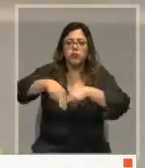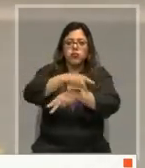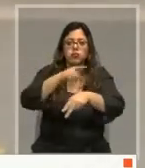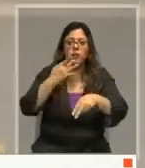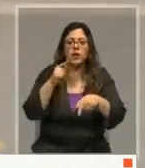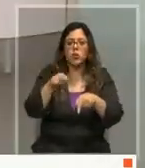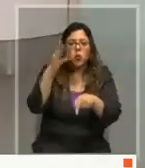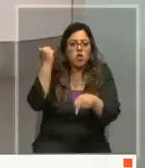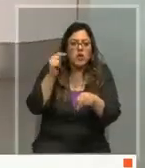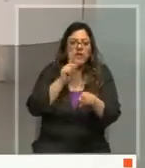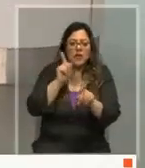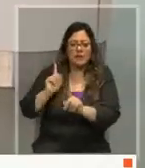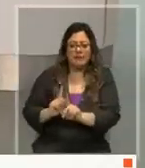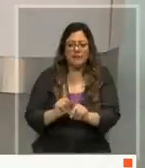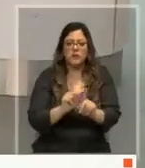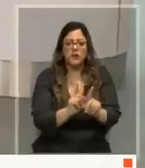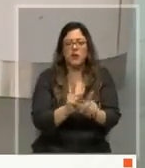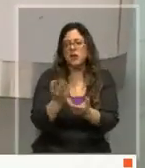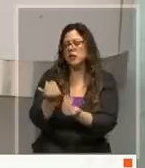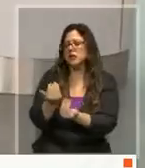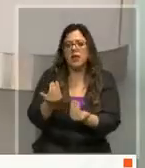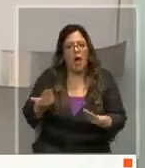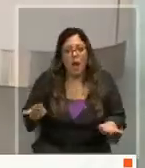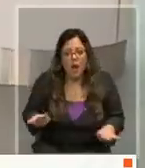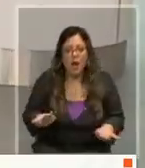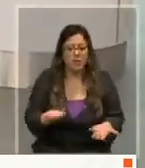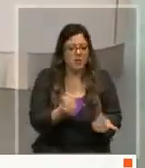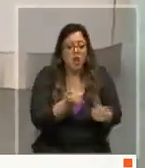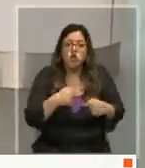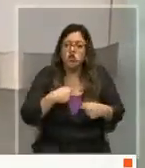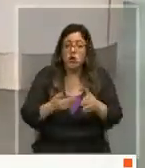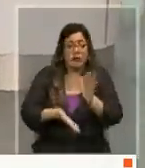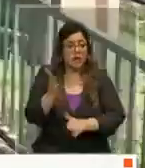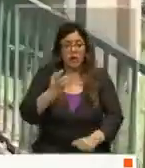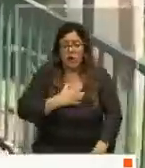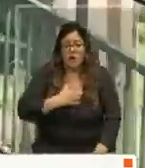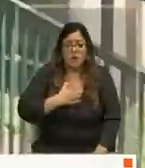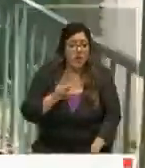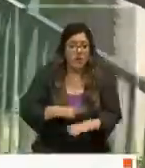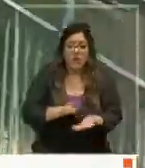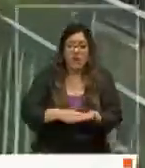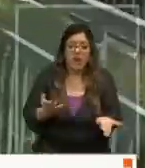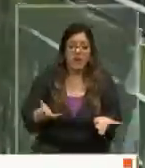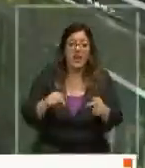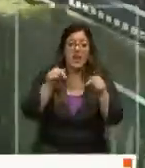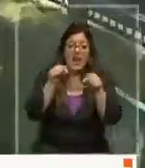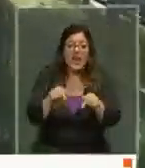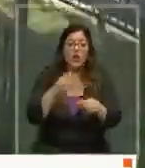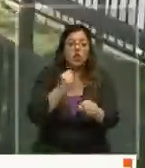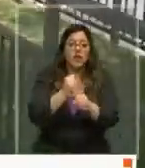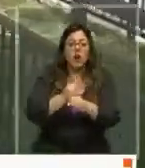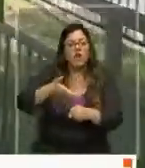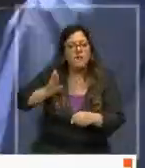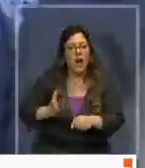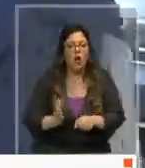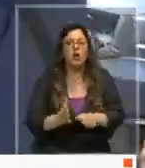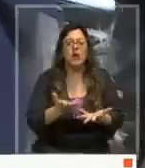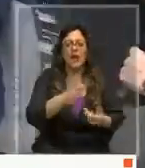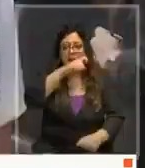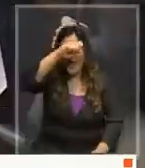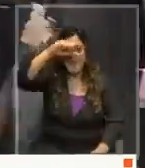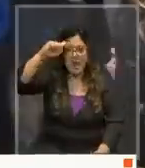caminando al lado tuyo. Necesario, hoy en día, muy necesario. Yo salgo con miedo hoy en día. Estos operativos se mantendrán durante todo el